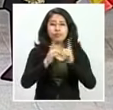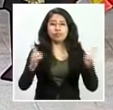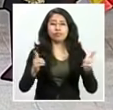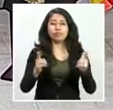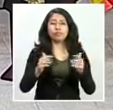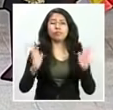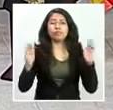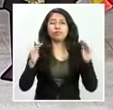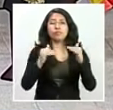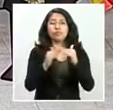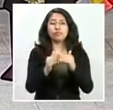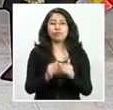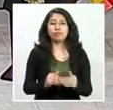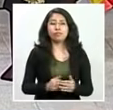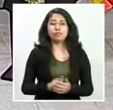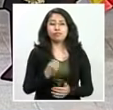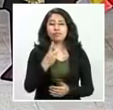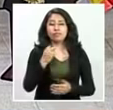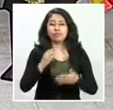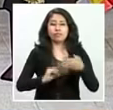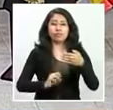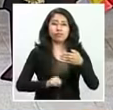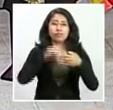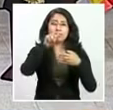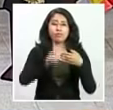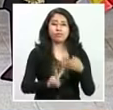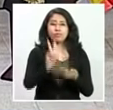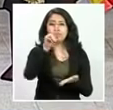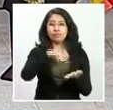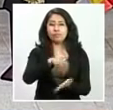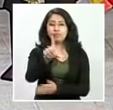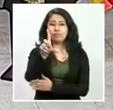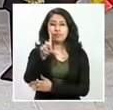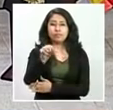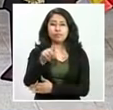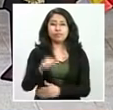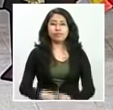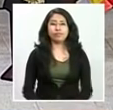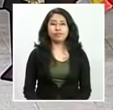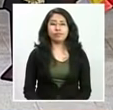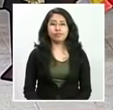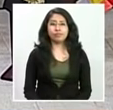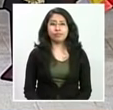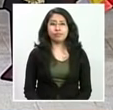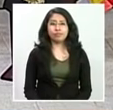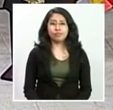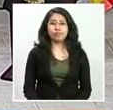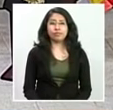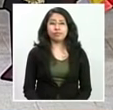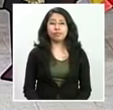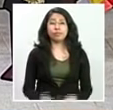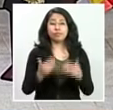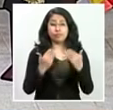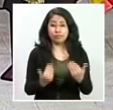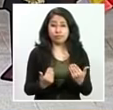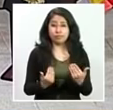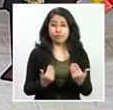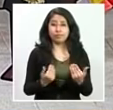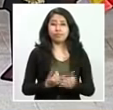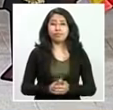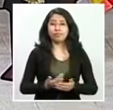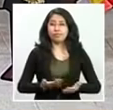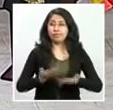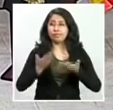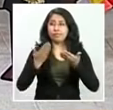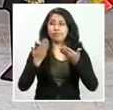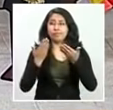la Ciudad de La Paz a los 12 días del mes de noviembre del año 2020. A continuación vamos a dar